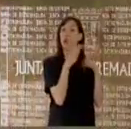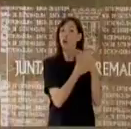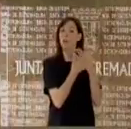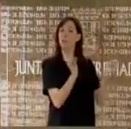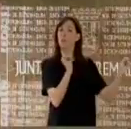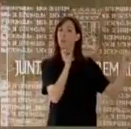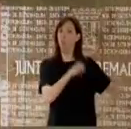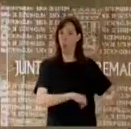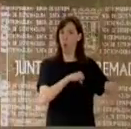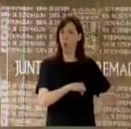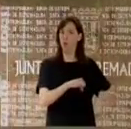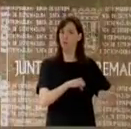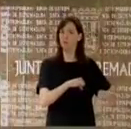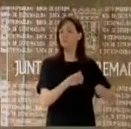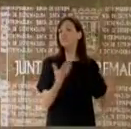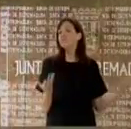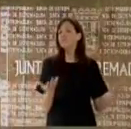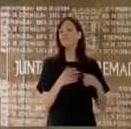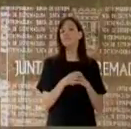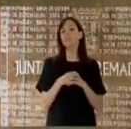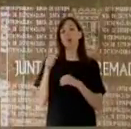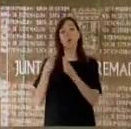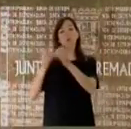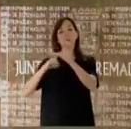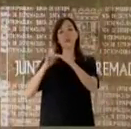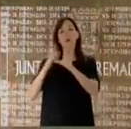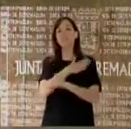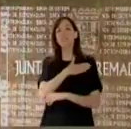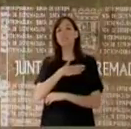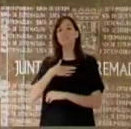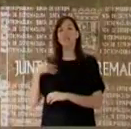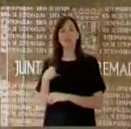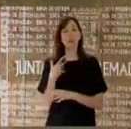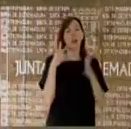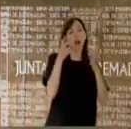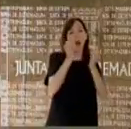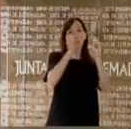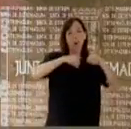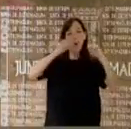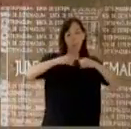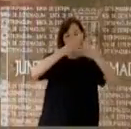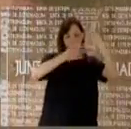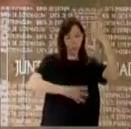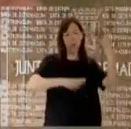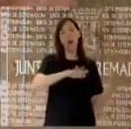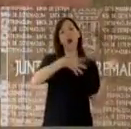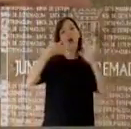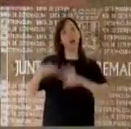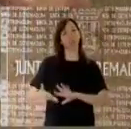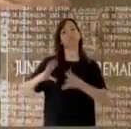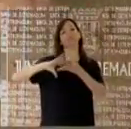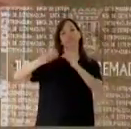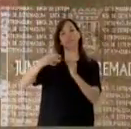de Extremadura decidió adaptar a fácil lectura todos los acuerdos de su Consejo de Gobierno. Y en la página web de la Junta, esa